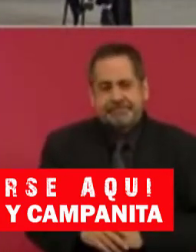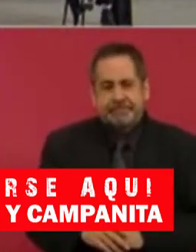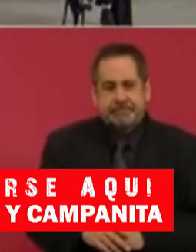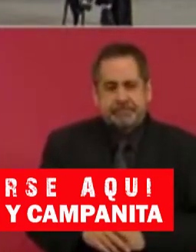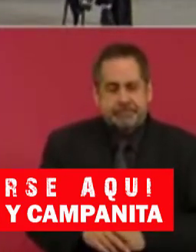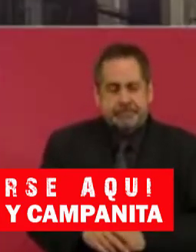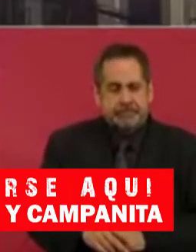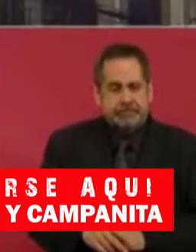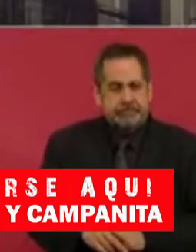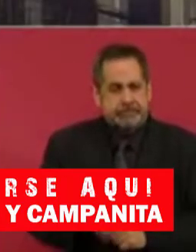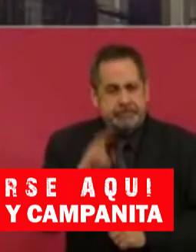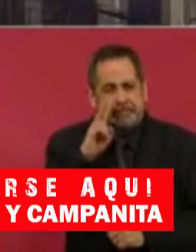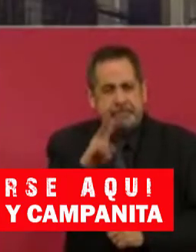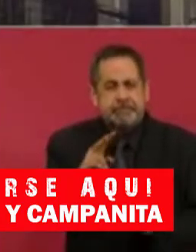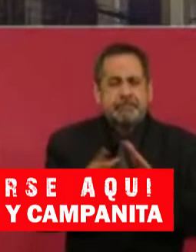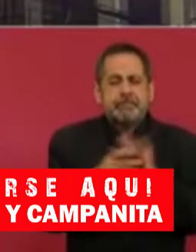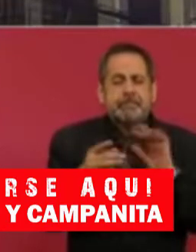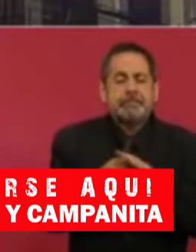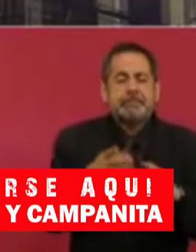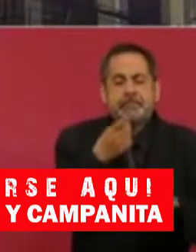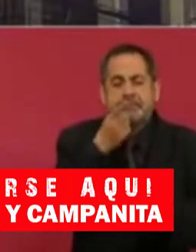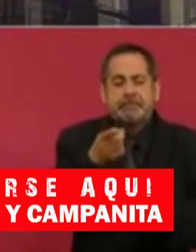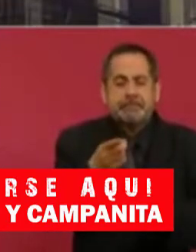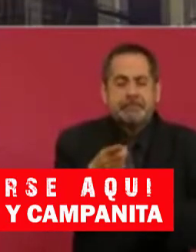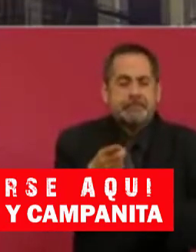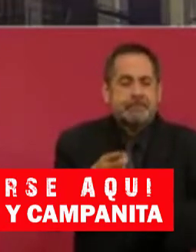Pongan lo que comentó